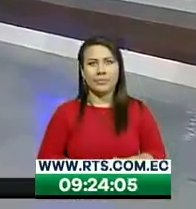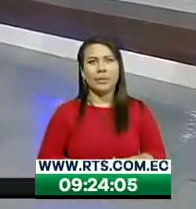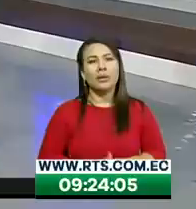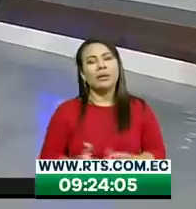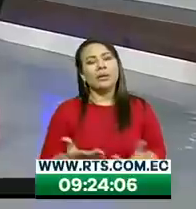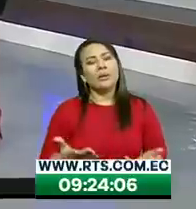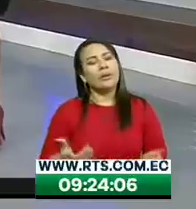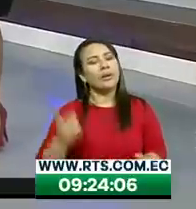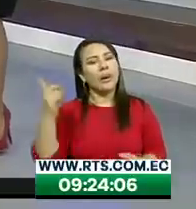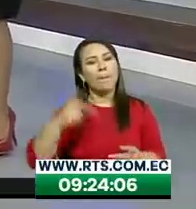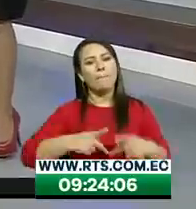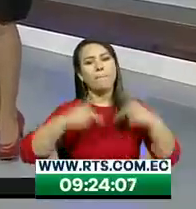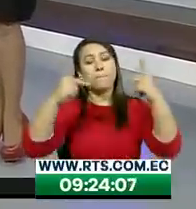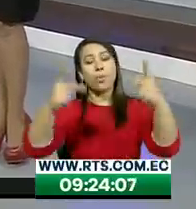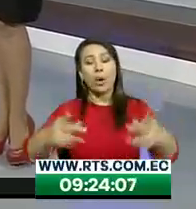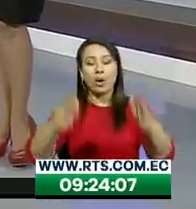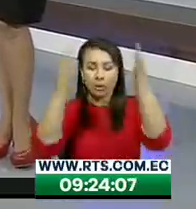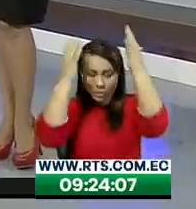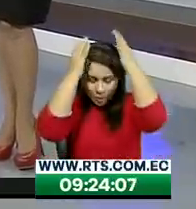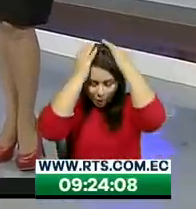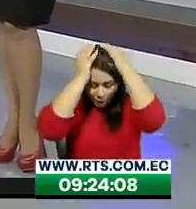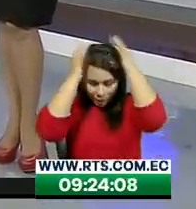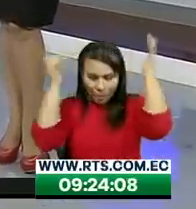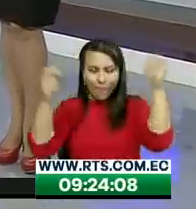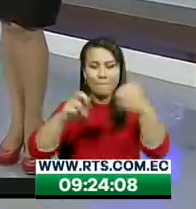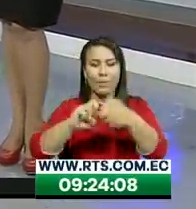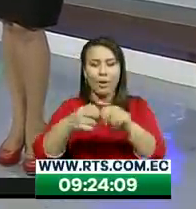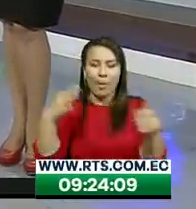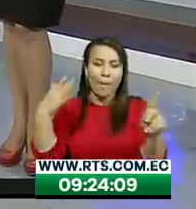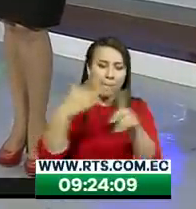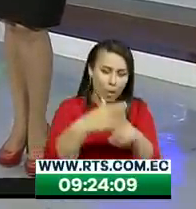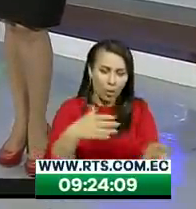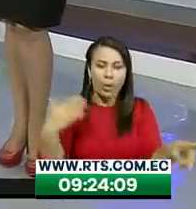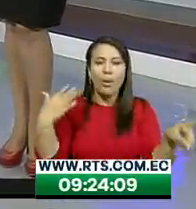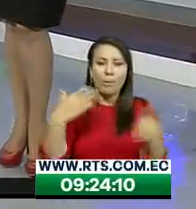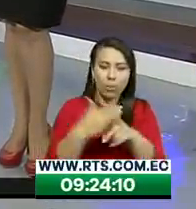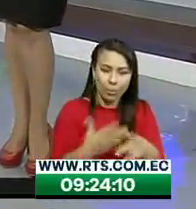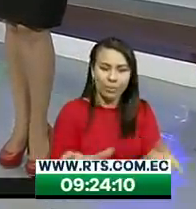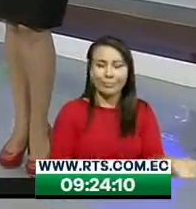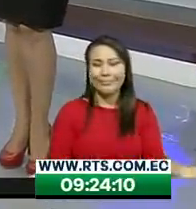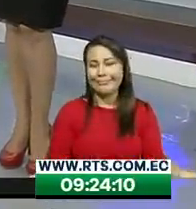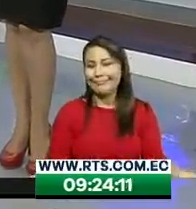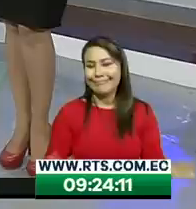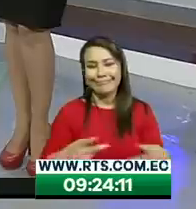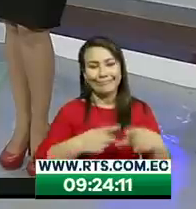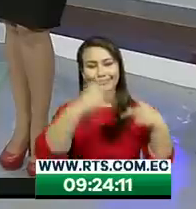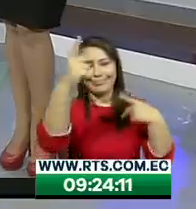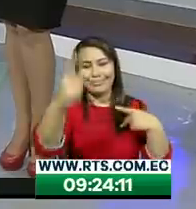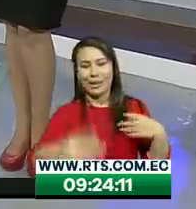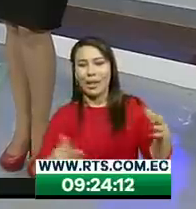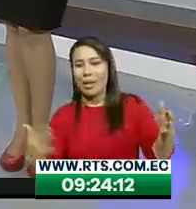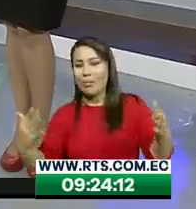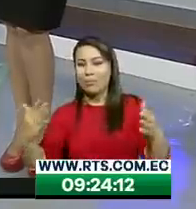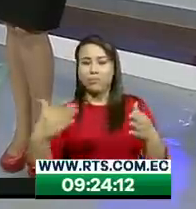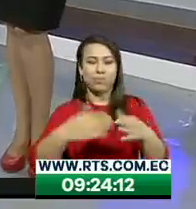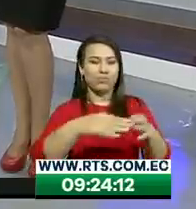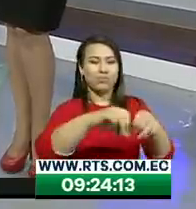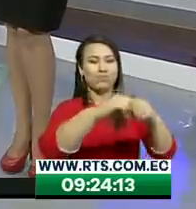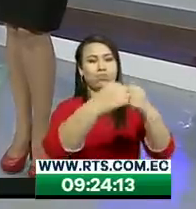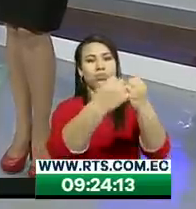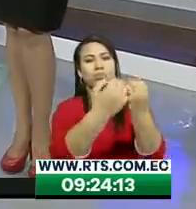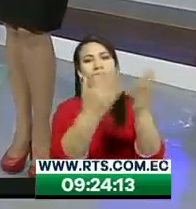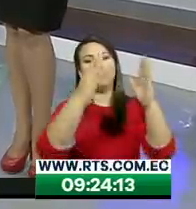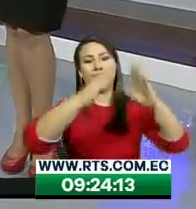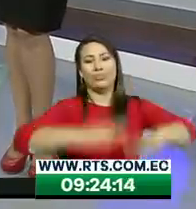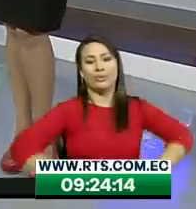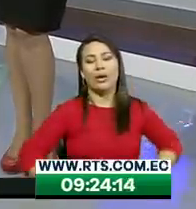años de edad y 5 en reclusión. Nos confiesa que desde que está tras las rejas, conoció el mundo de las drogas. Sí,